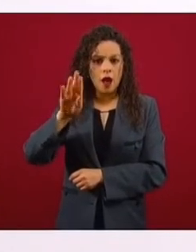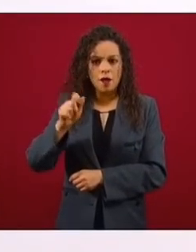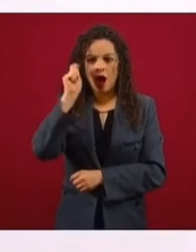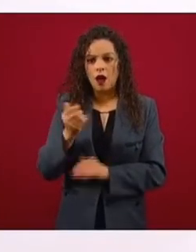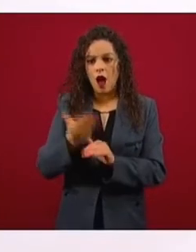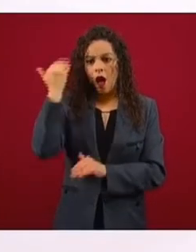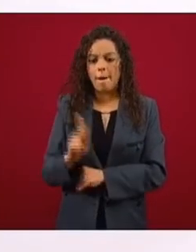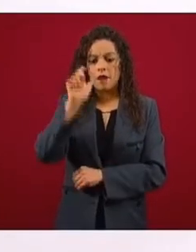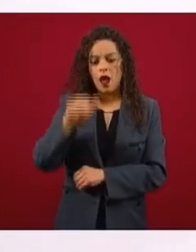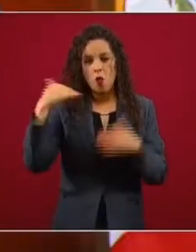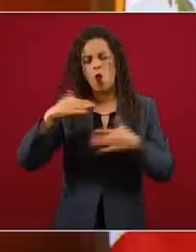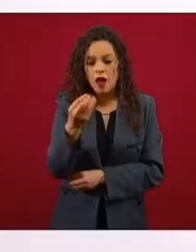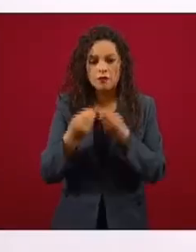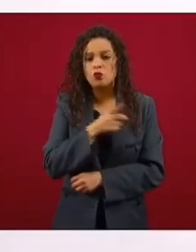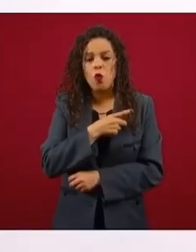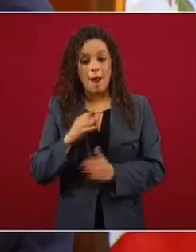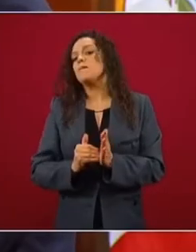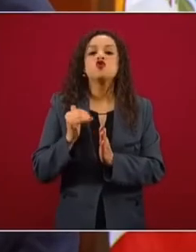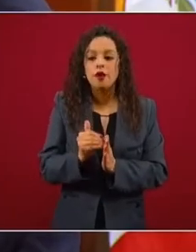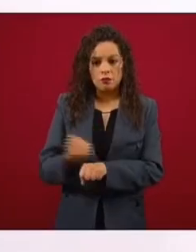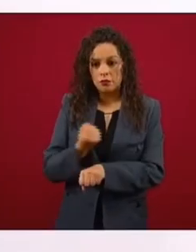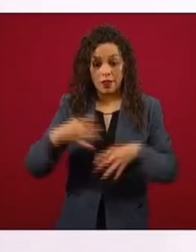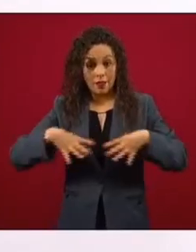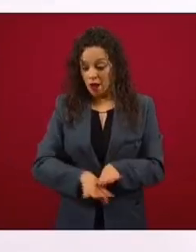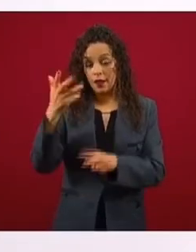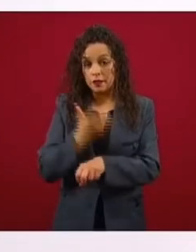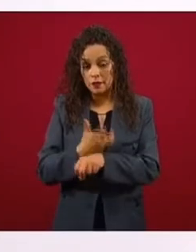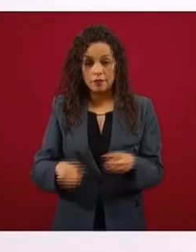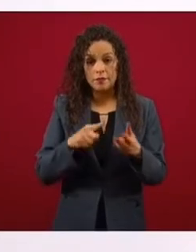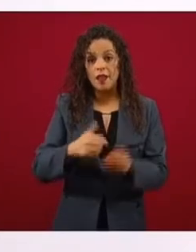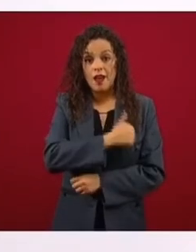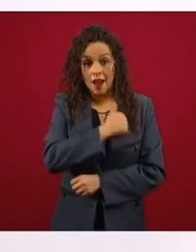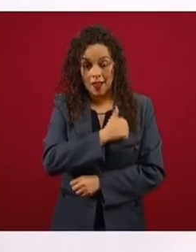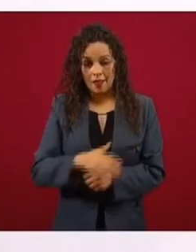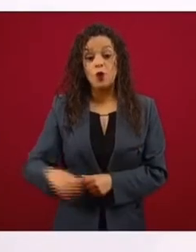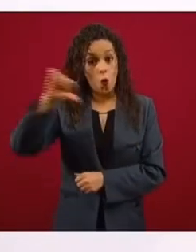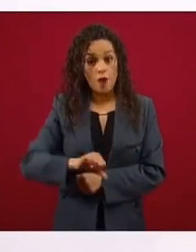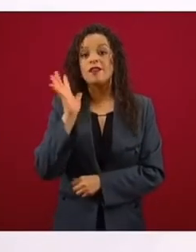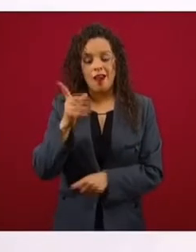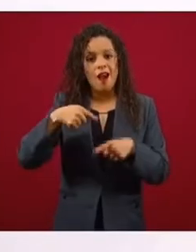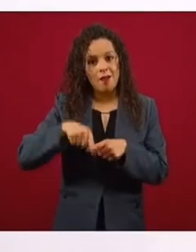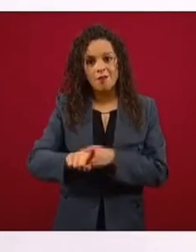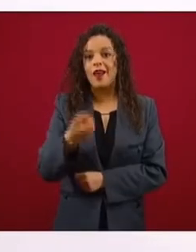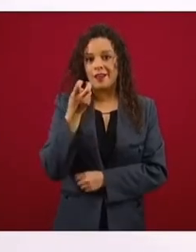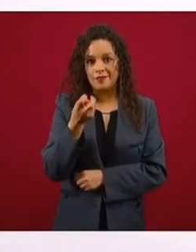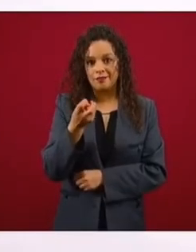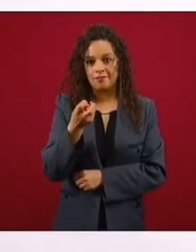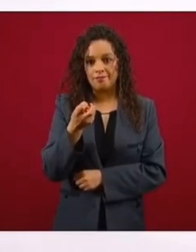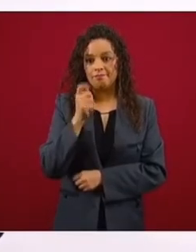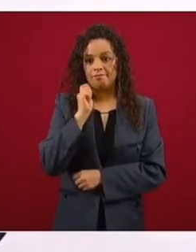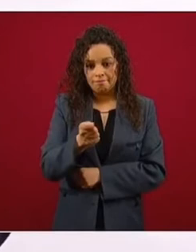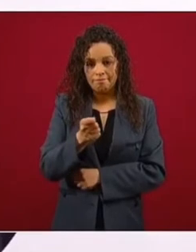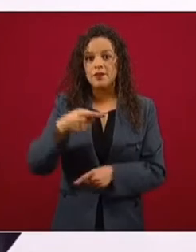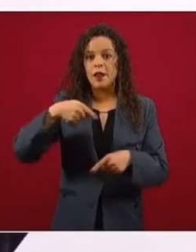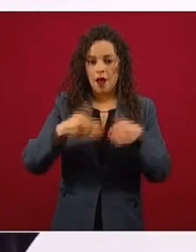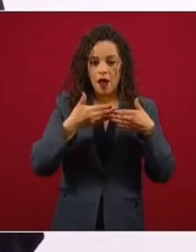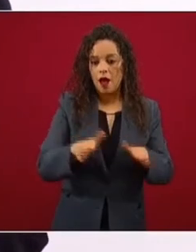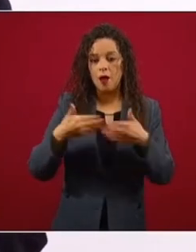Plan Liberal de 1906. Una eternidad más tarde. Ya inició la aplicación